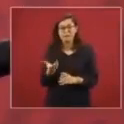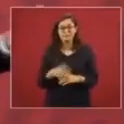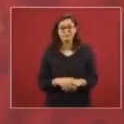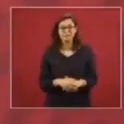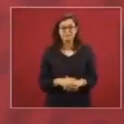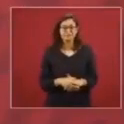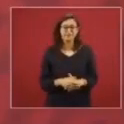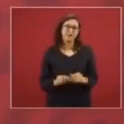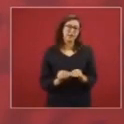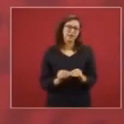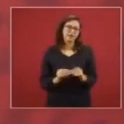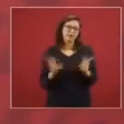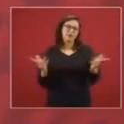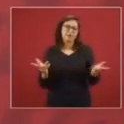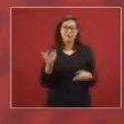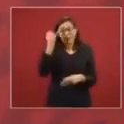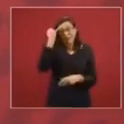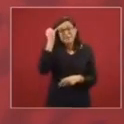salinas